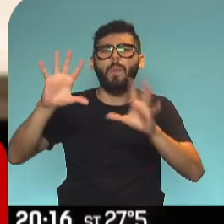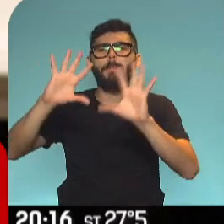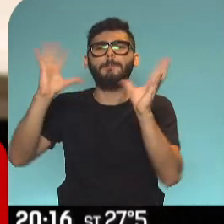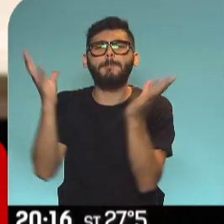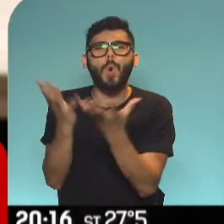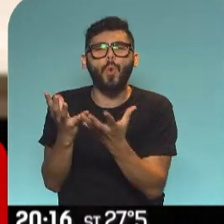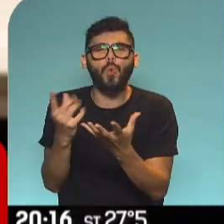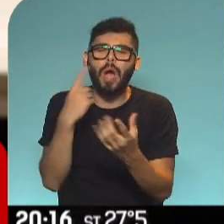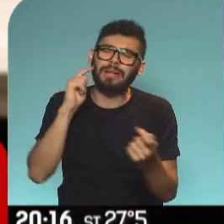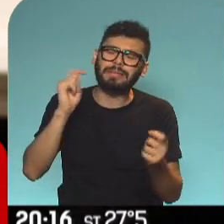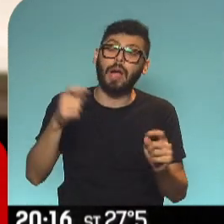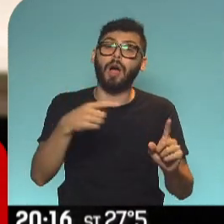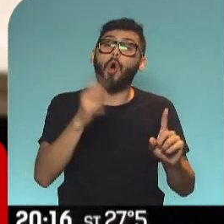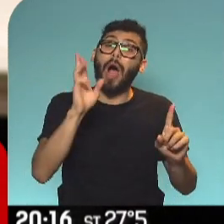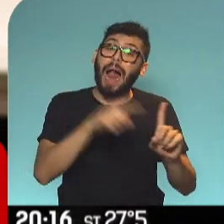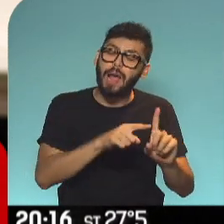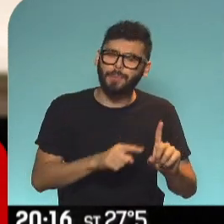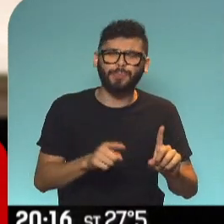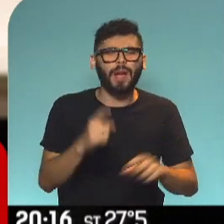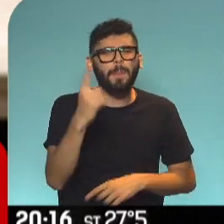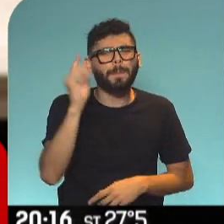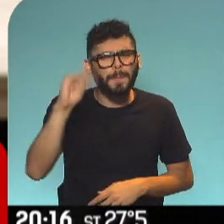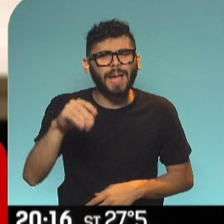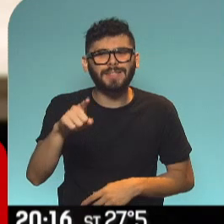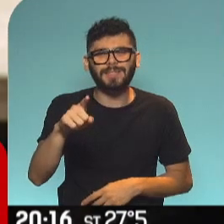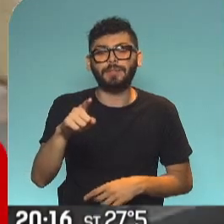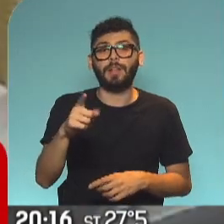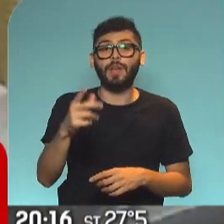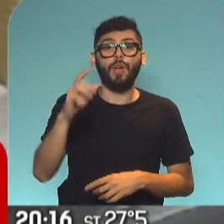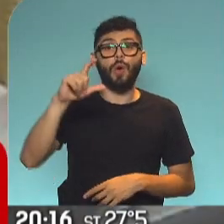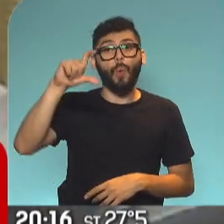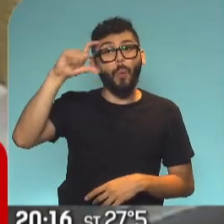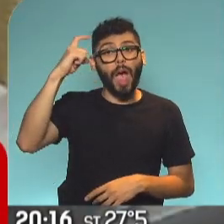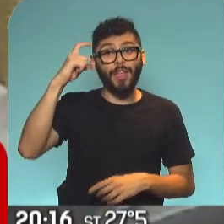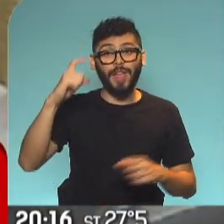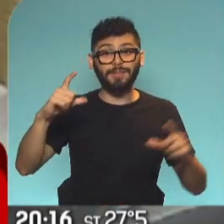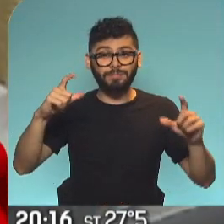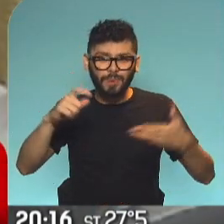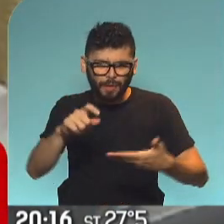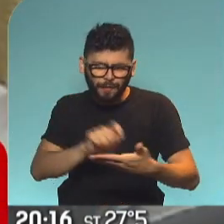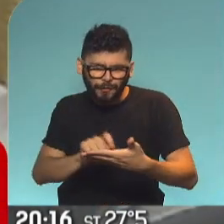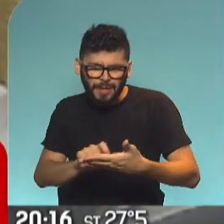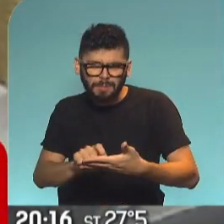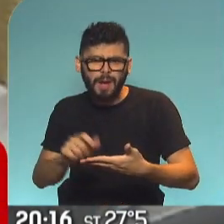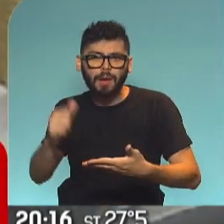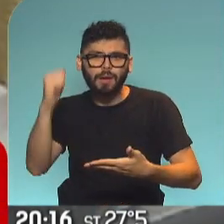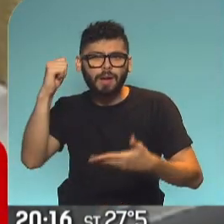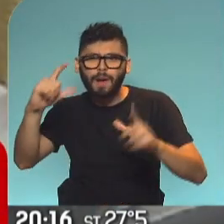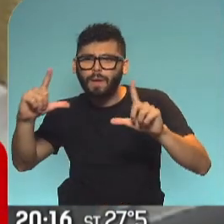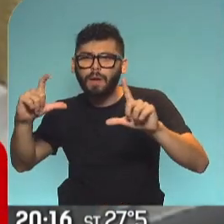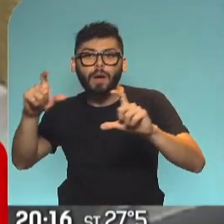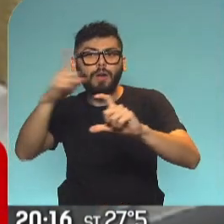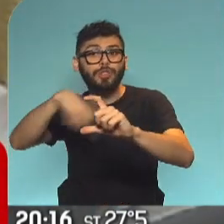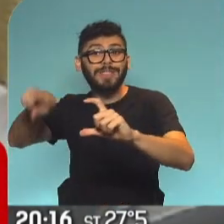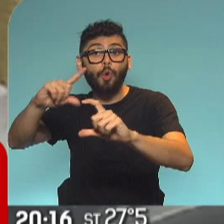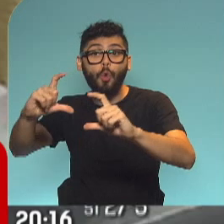dos que lo veamos, el detalle que hay detrás de Biden cuando está firmando estas primeras medidas. En esa foto que se ve el círculo rojo,